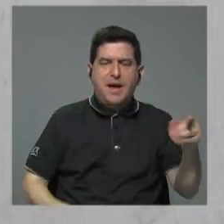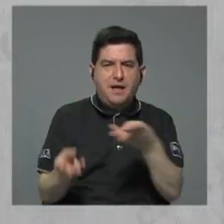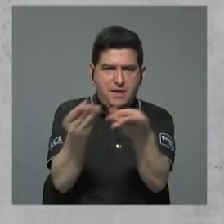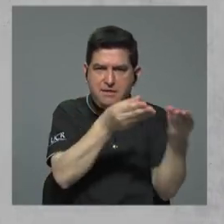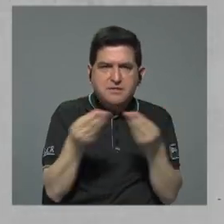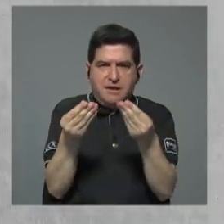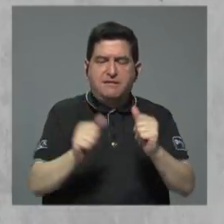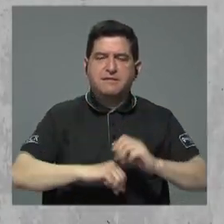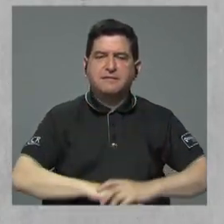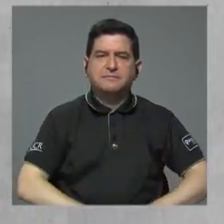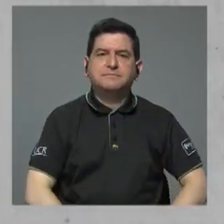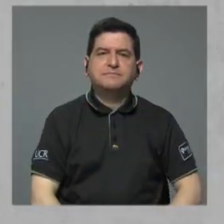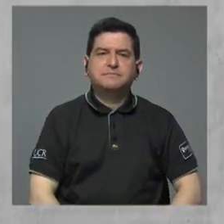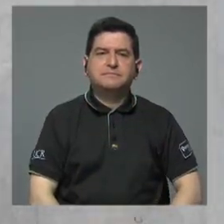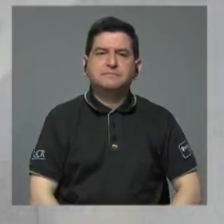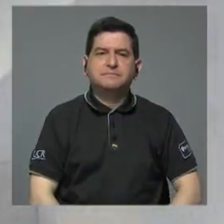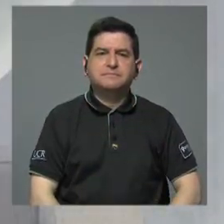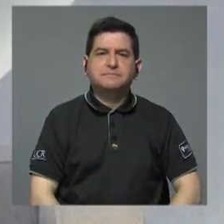terrestres.